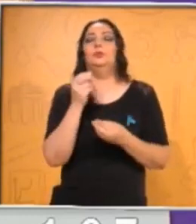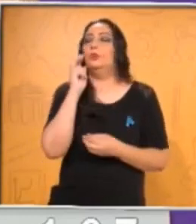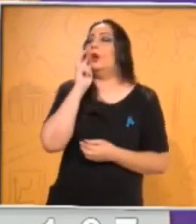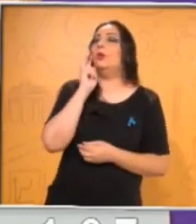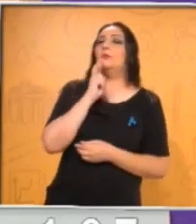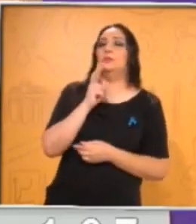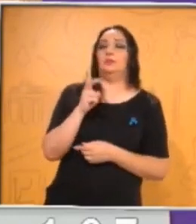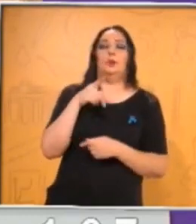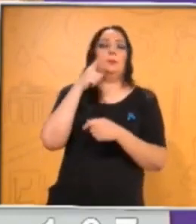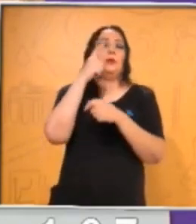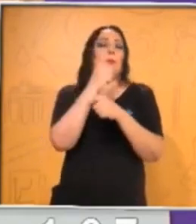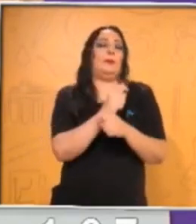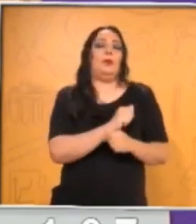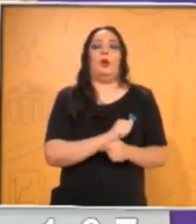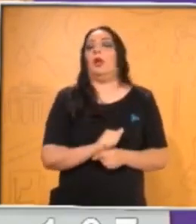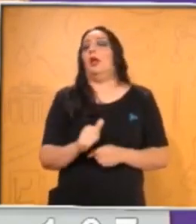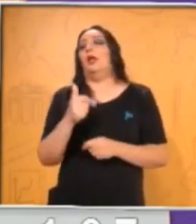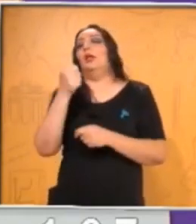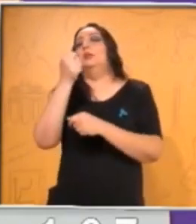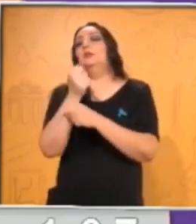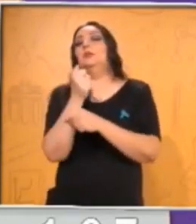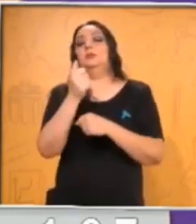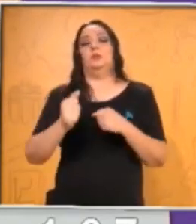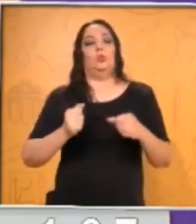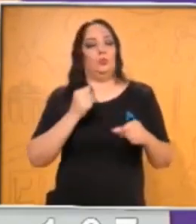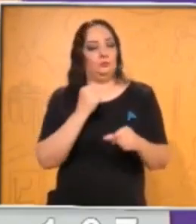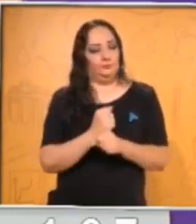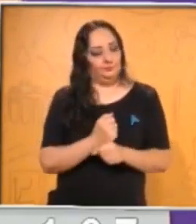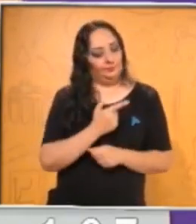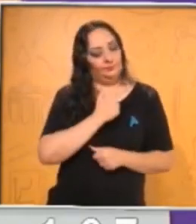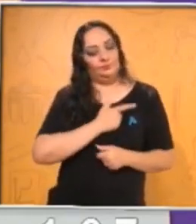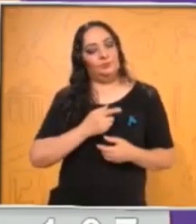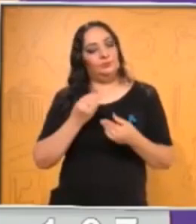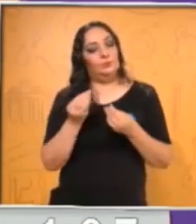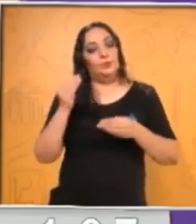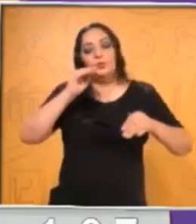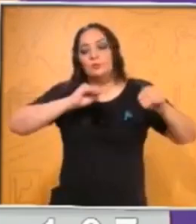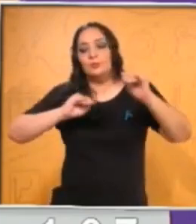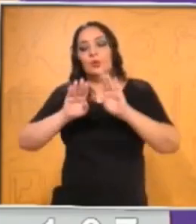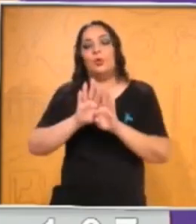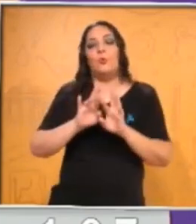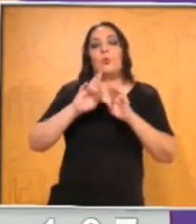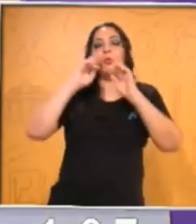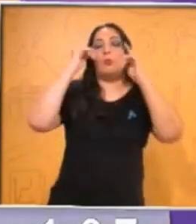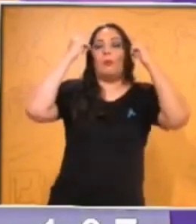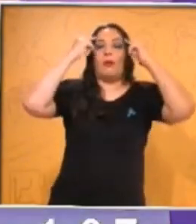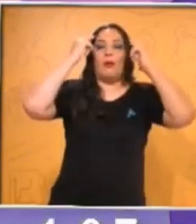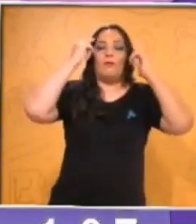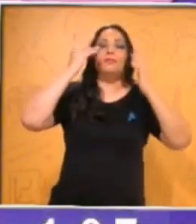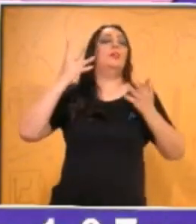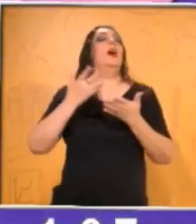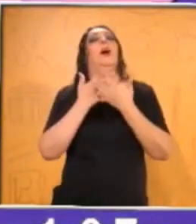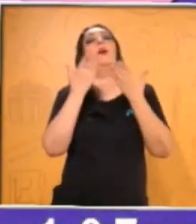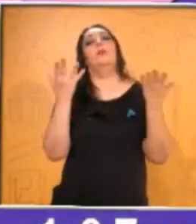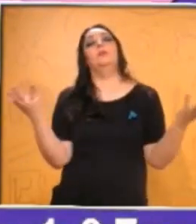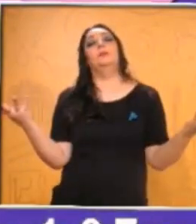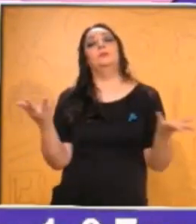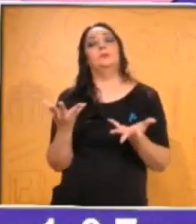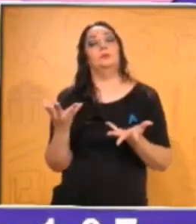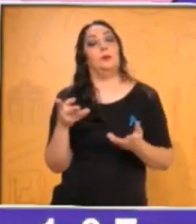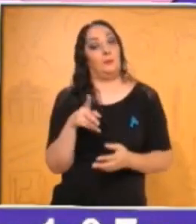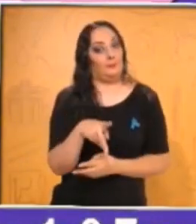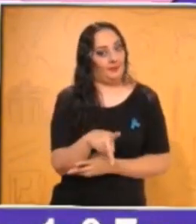visto de primero a sexto, les encanta andar formando figuras y es lo siguiente que vamos a hacer,